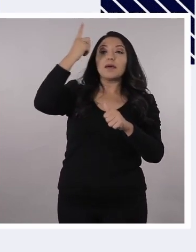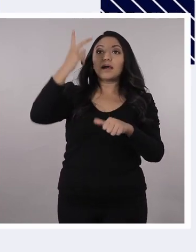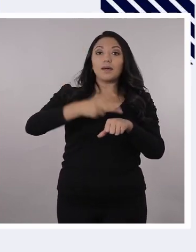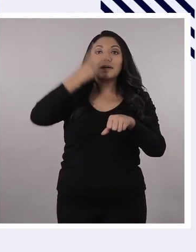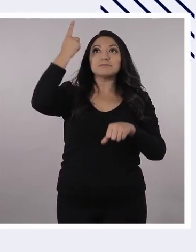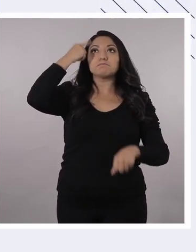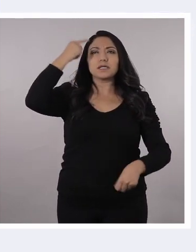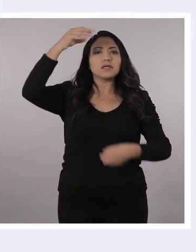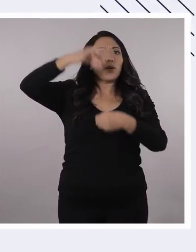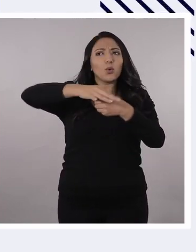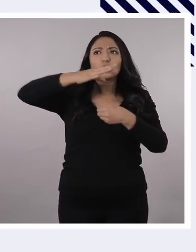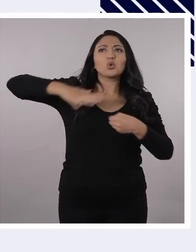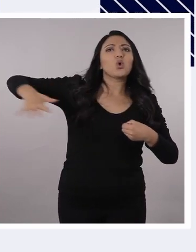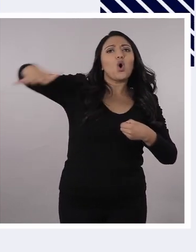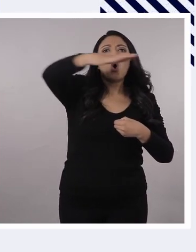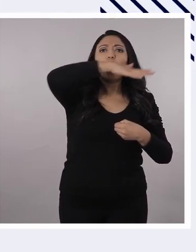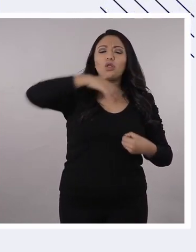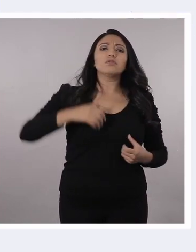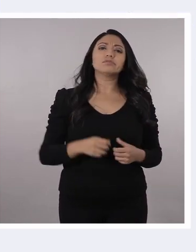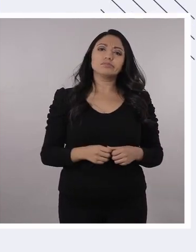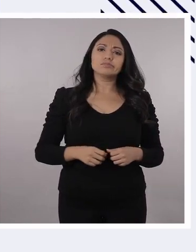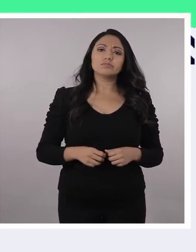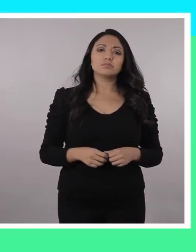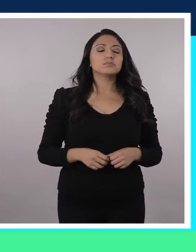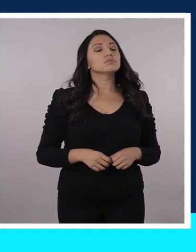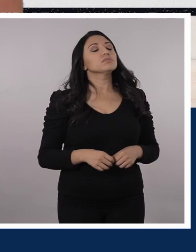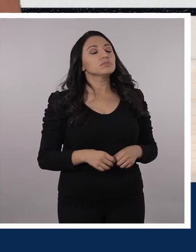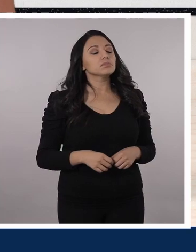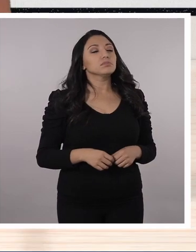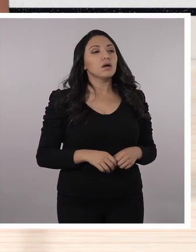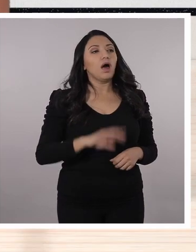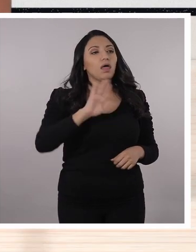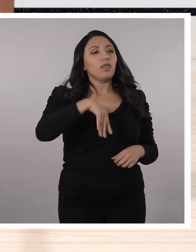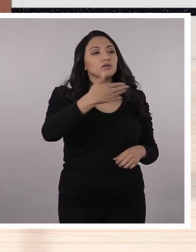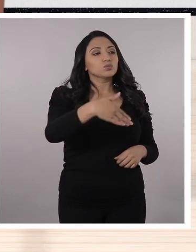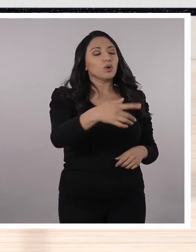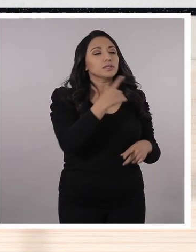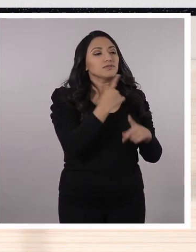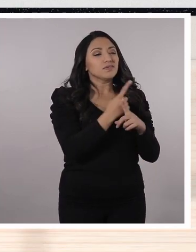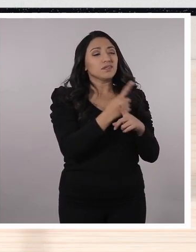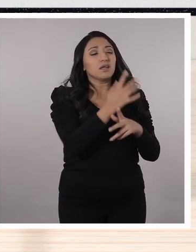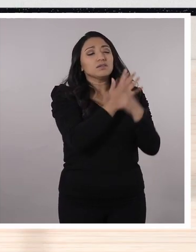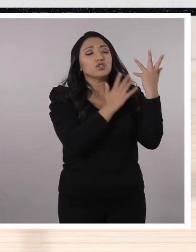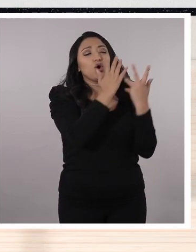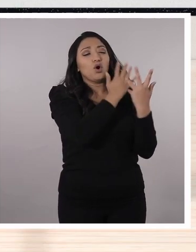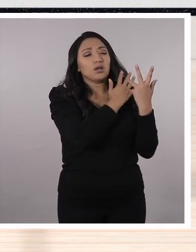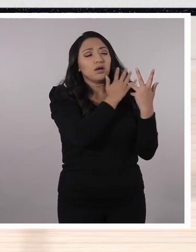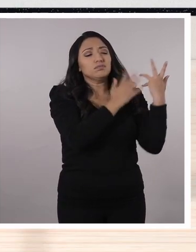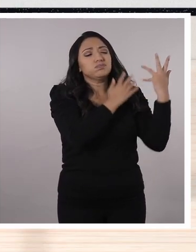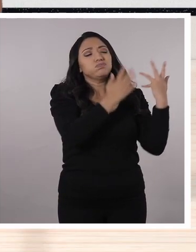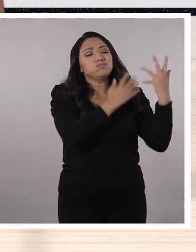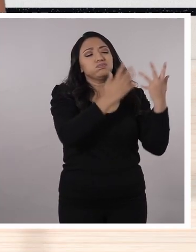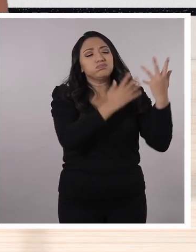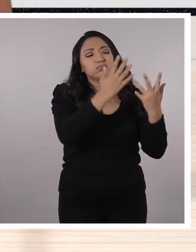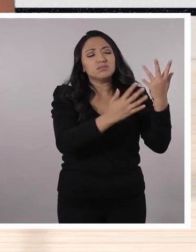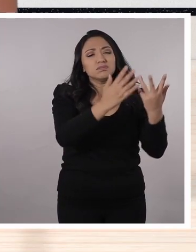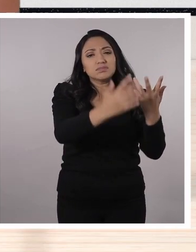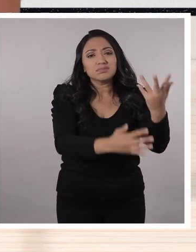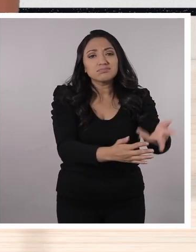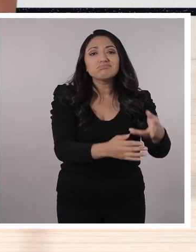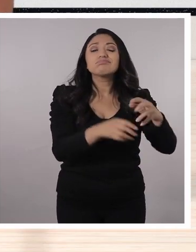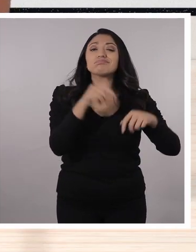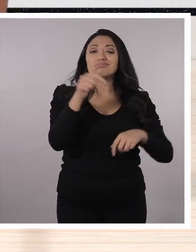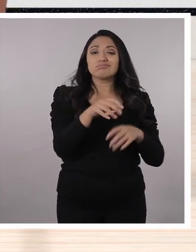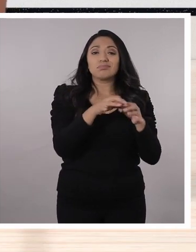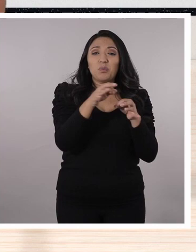pensó por primera vez en el voto universal. Pues claro, esto vino después de toda una historia de